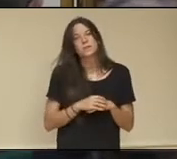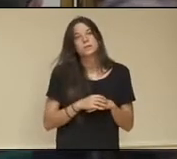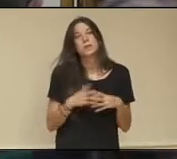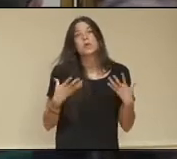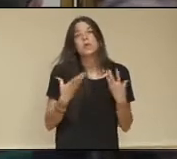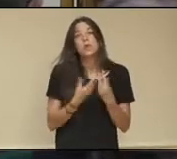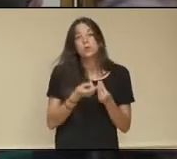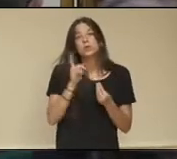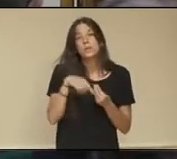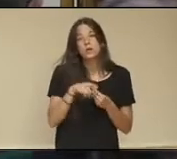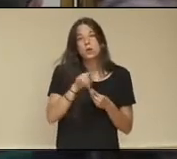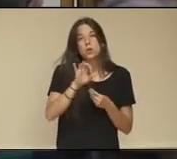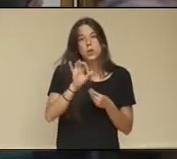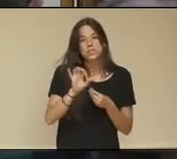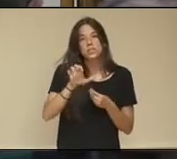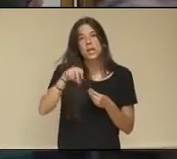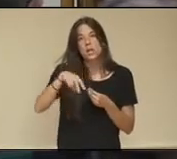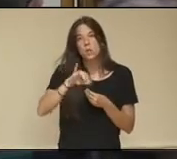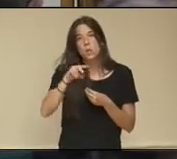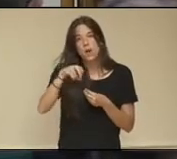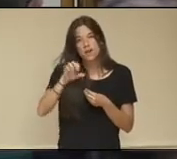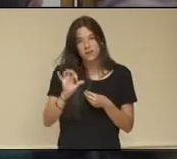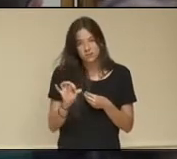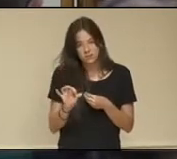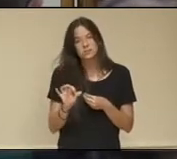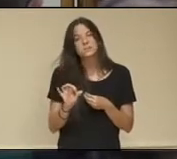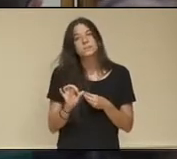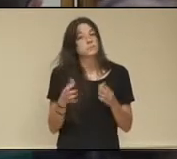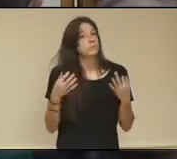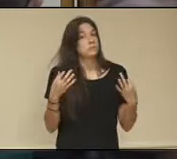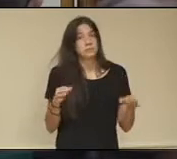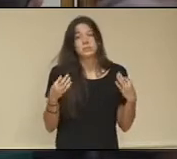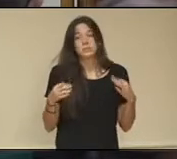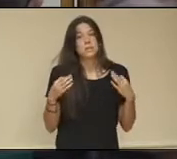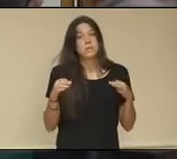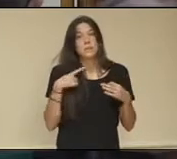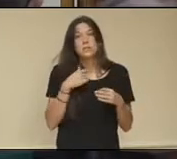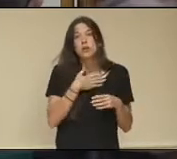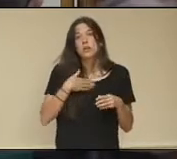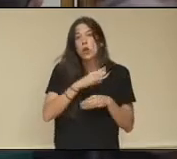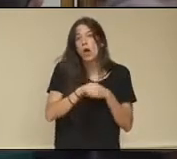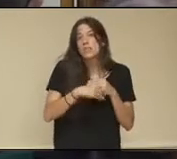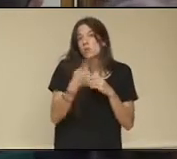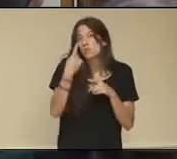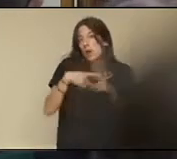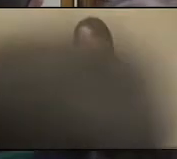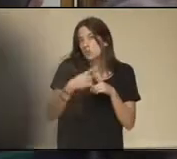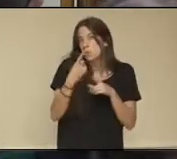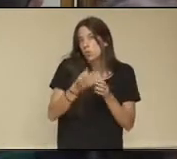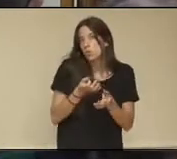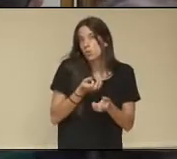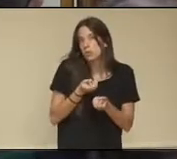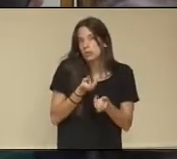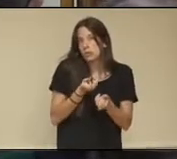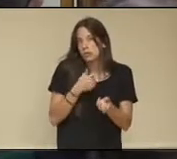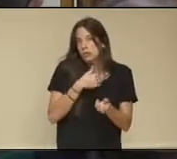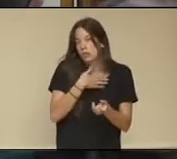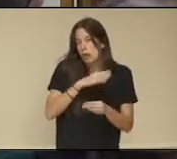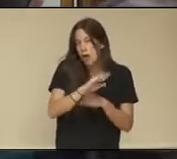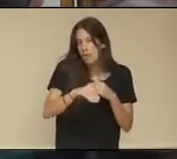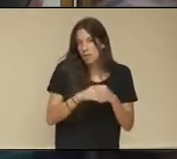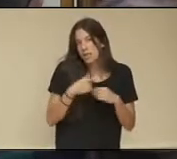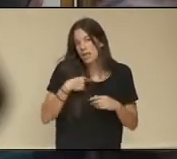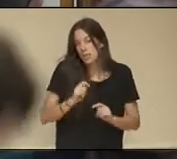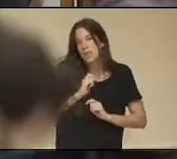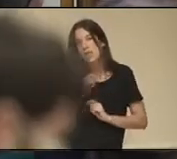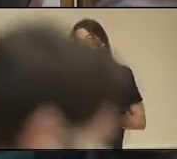con Luis Enjuanes. Y simplemente un comentario que a mí especialmente me hace ilusión, supongo